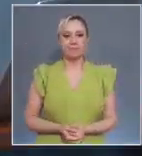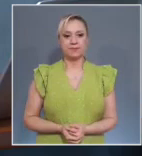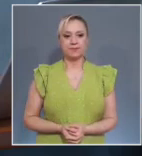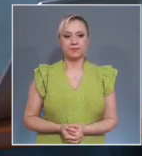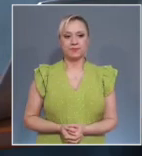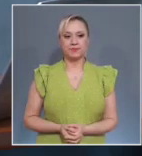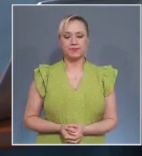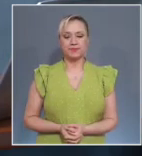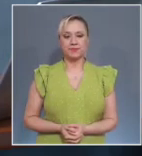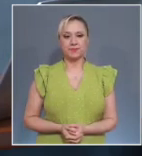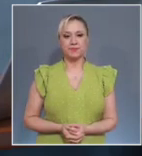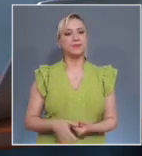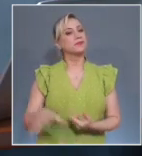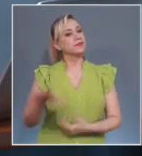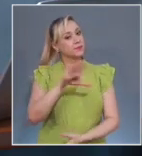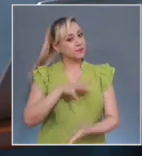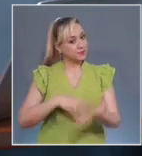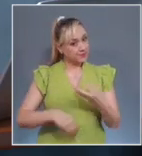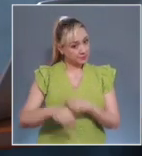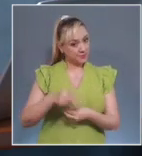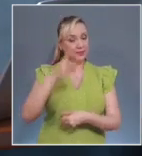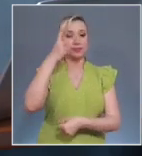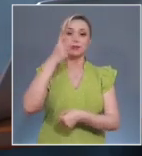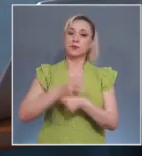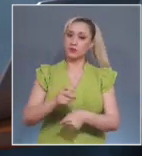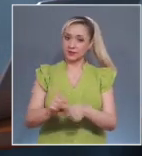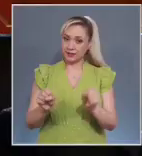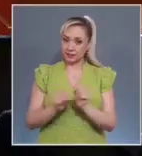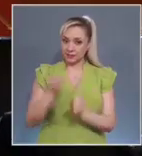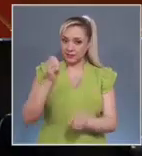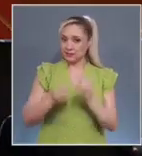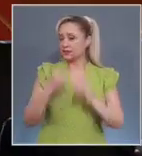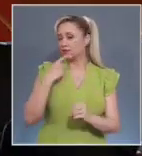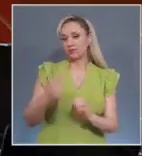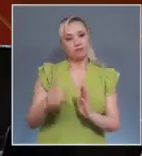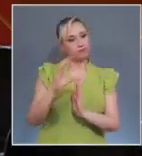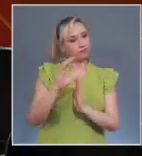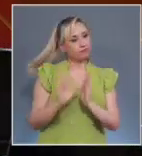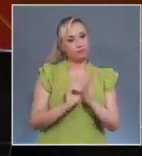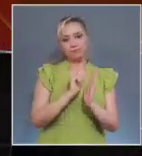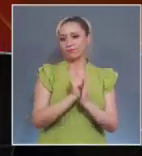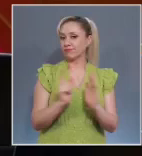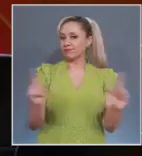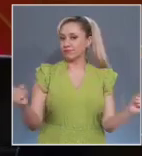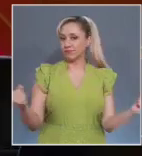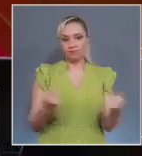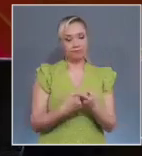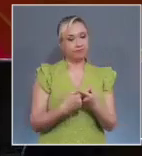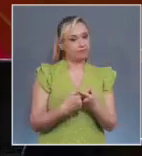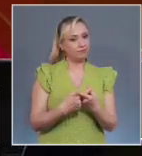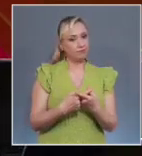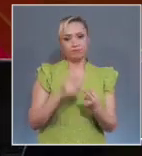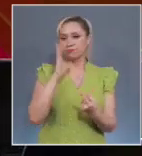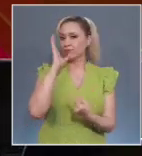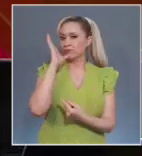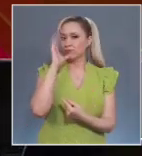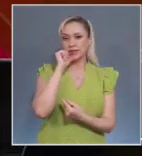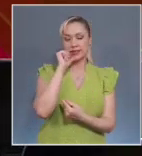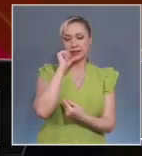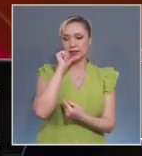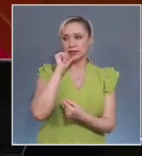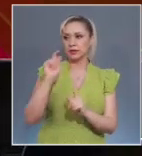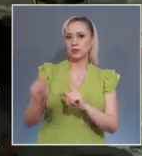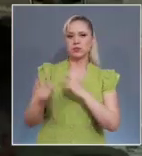Por su parte, la segunda sala determinó inconstitucional que se elimine la facultad otorgada a la Comisión Reguladora de Energía